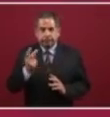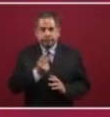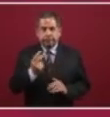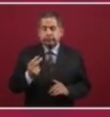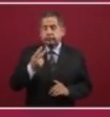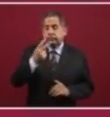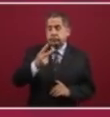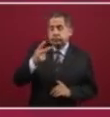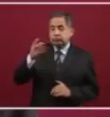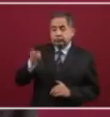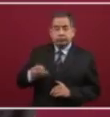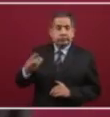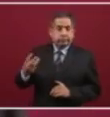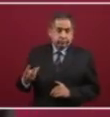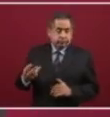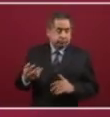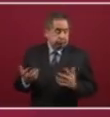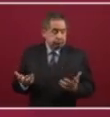2/3 partes,